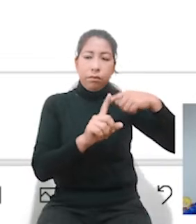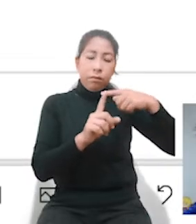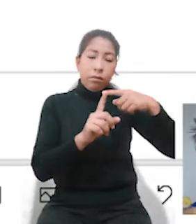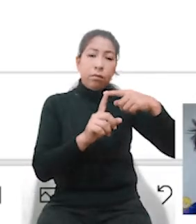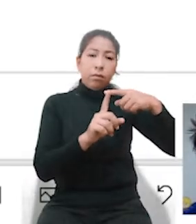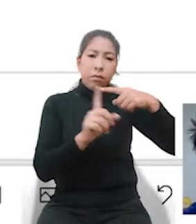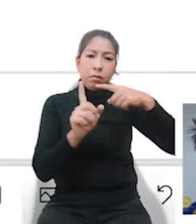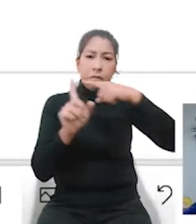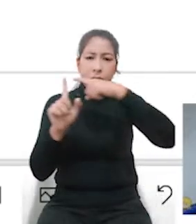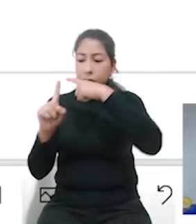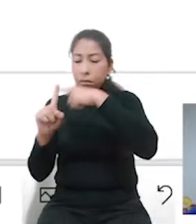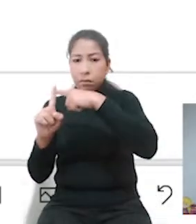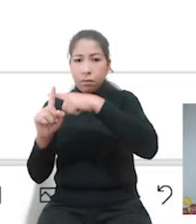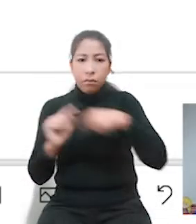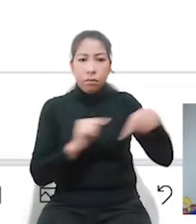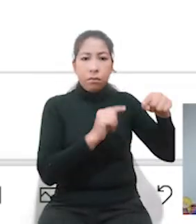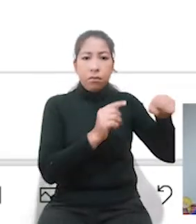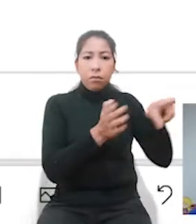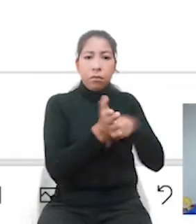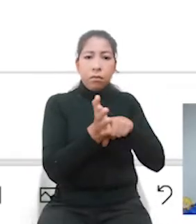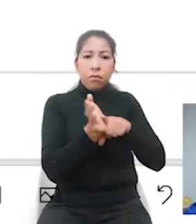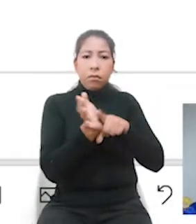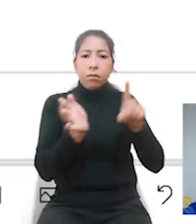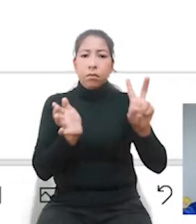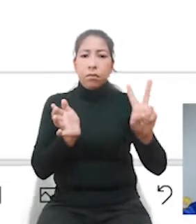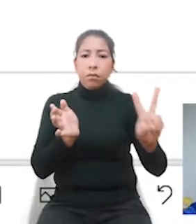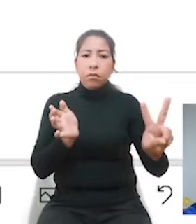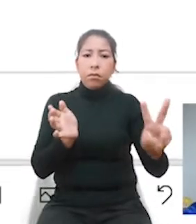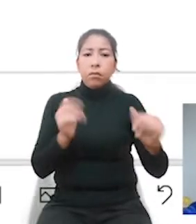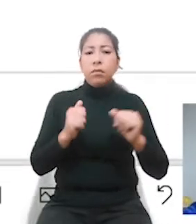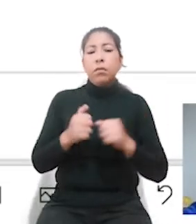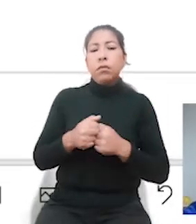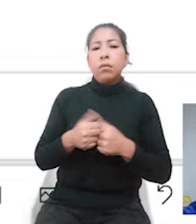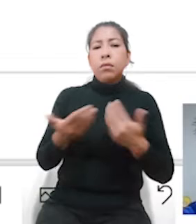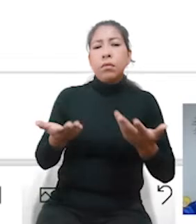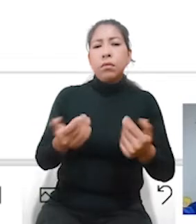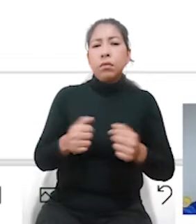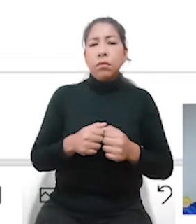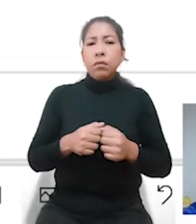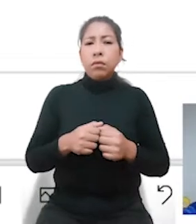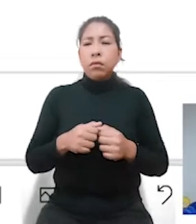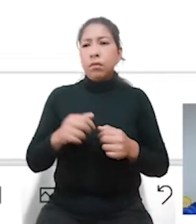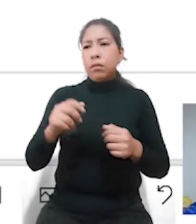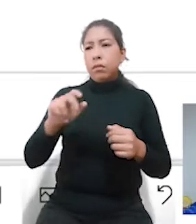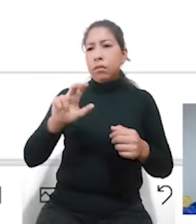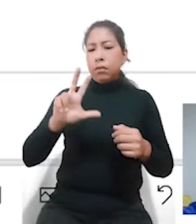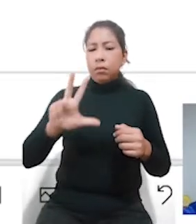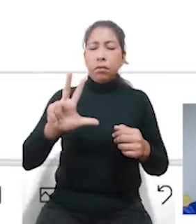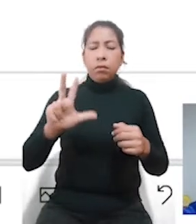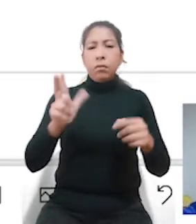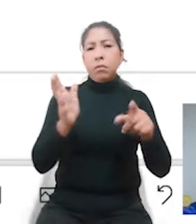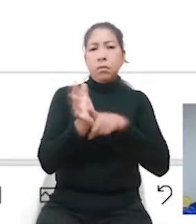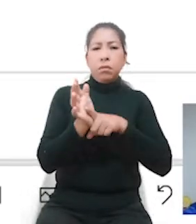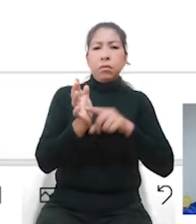Y 2 que está sumando pasa al segundo miembro a restar. 3